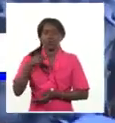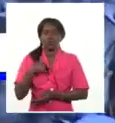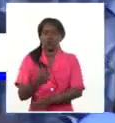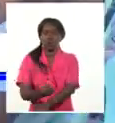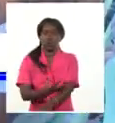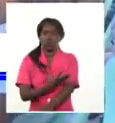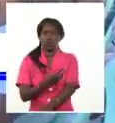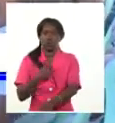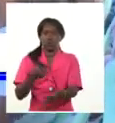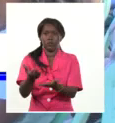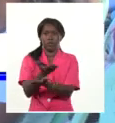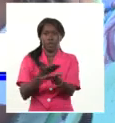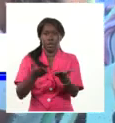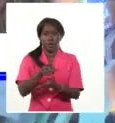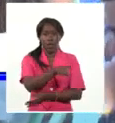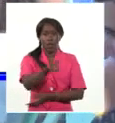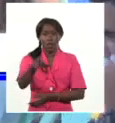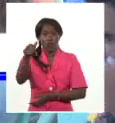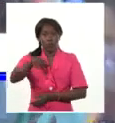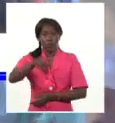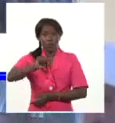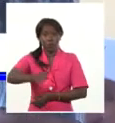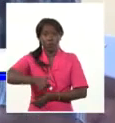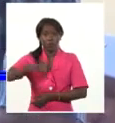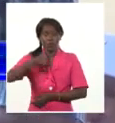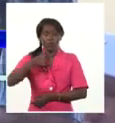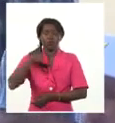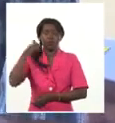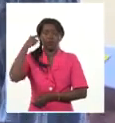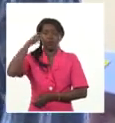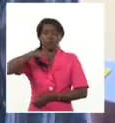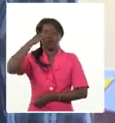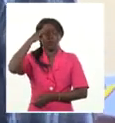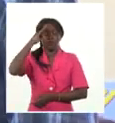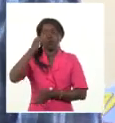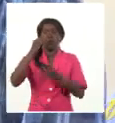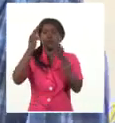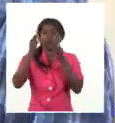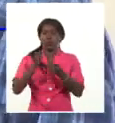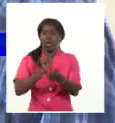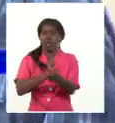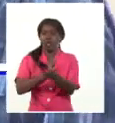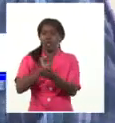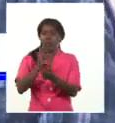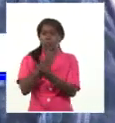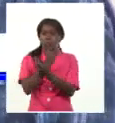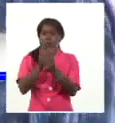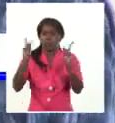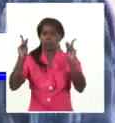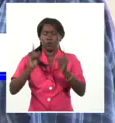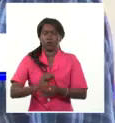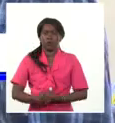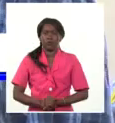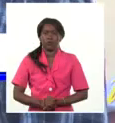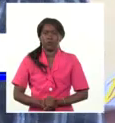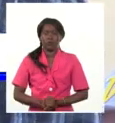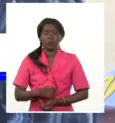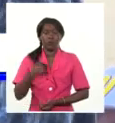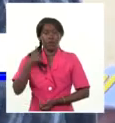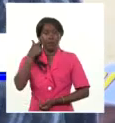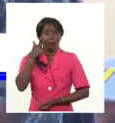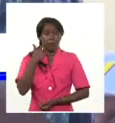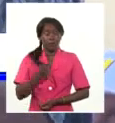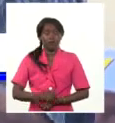y pienso que en el mundo no hay una democracia como esta sí es bueno que lo por lo menos los delegados